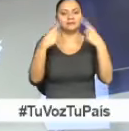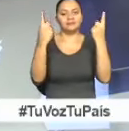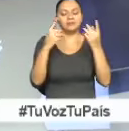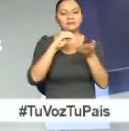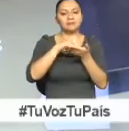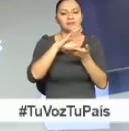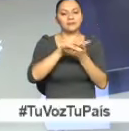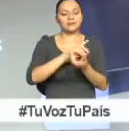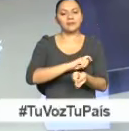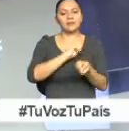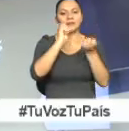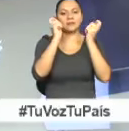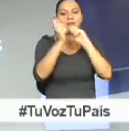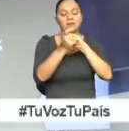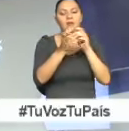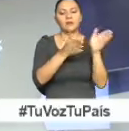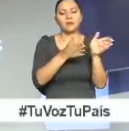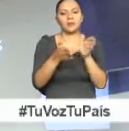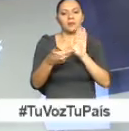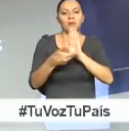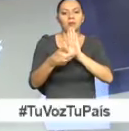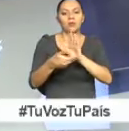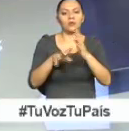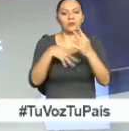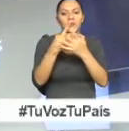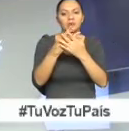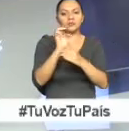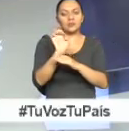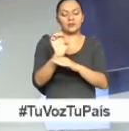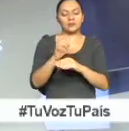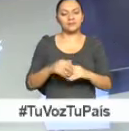en la transformación del sistema penitenciario del Ecuador.